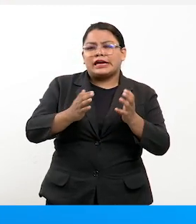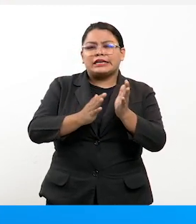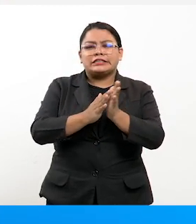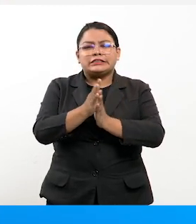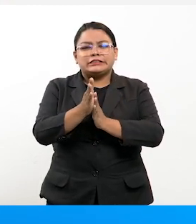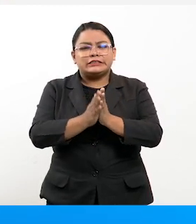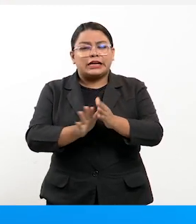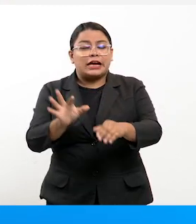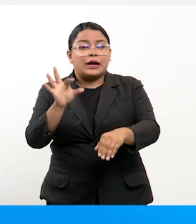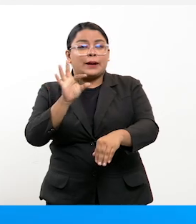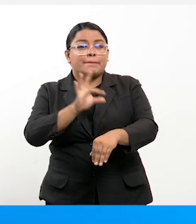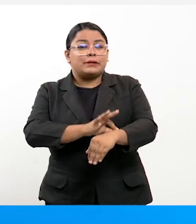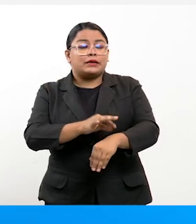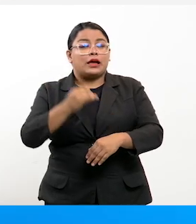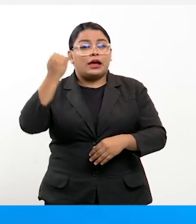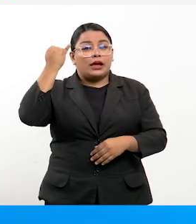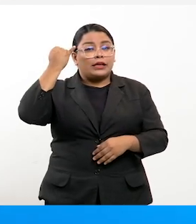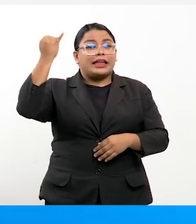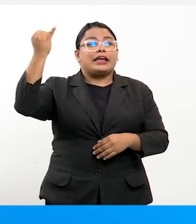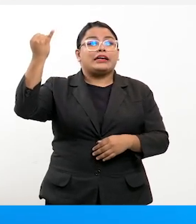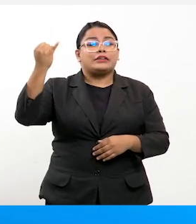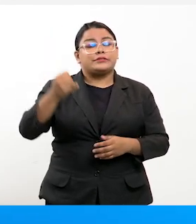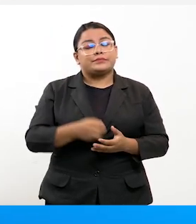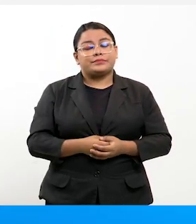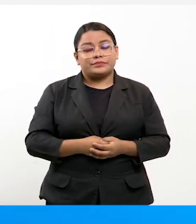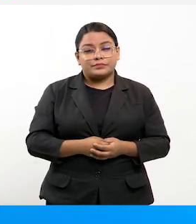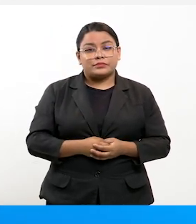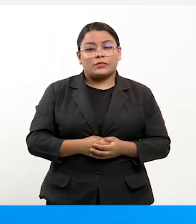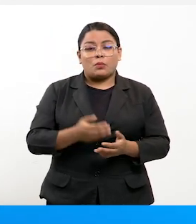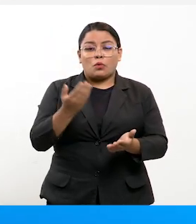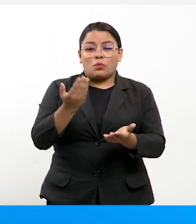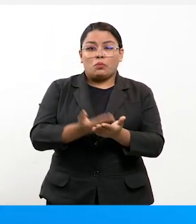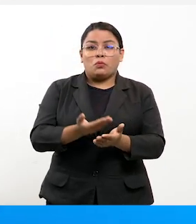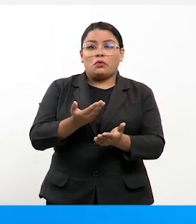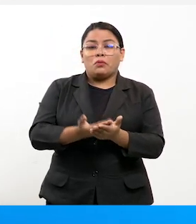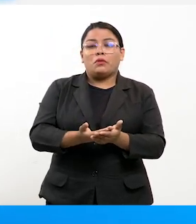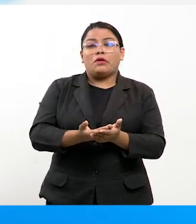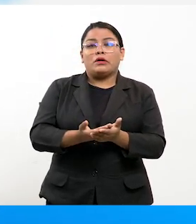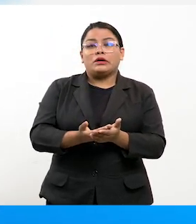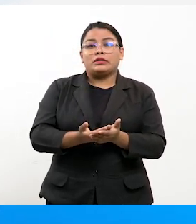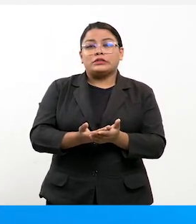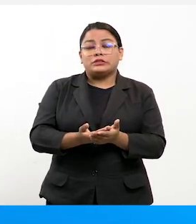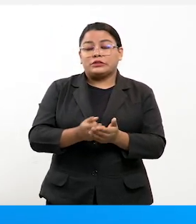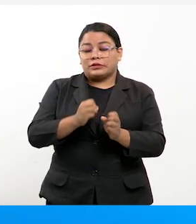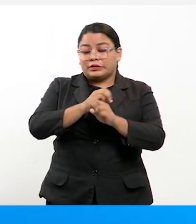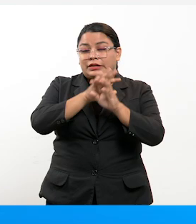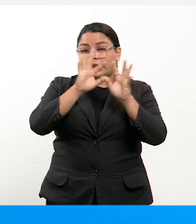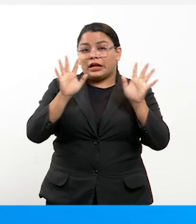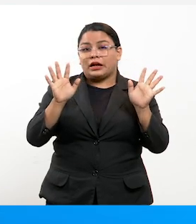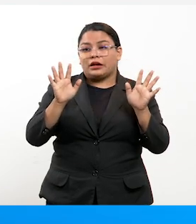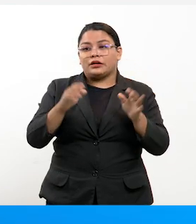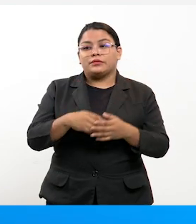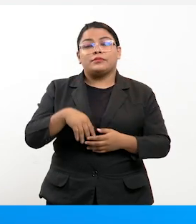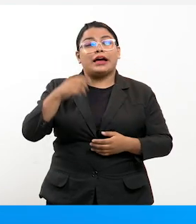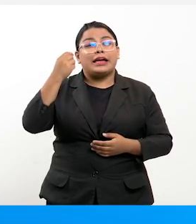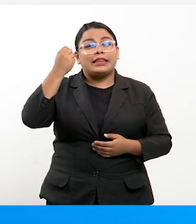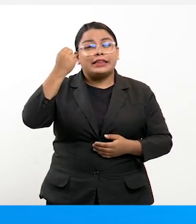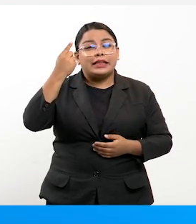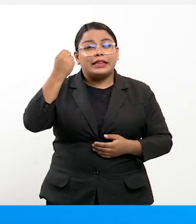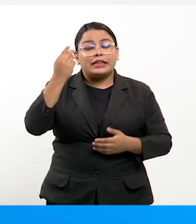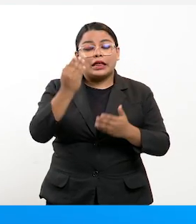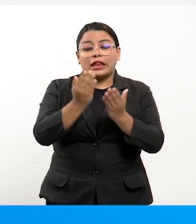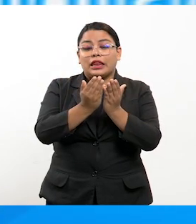intereses, experiencias e ideas, entre otros, con un propósito determinado. Comprensión